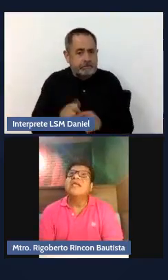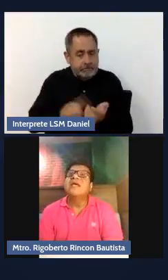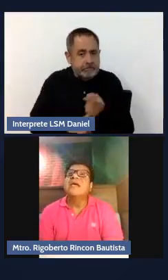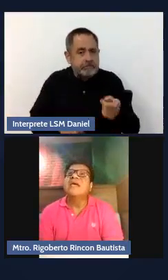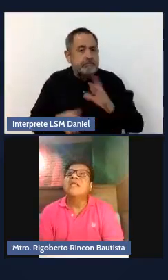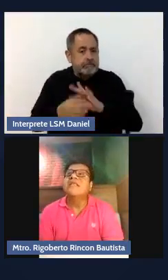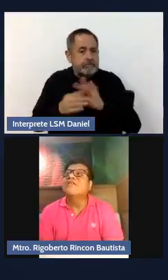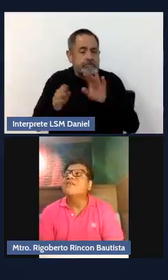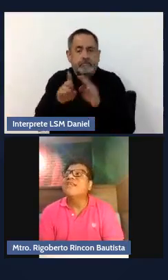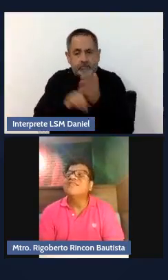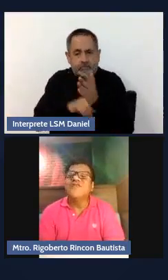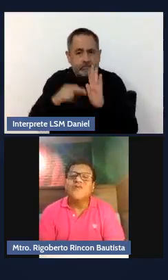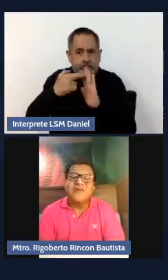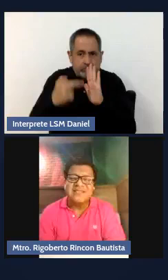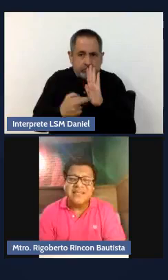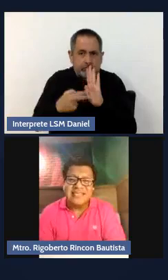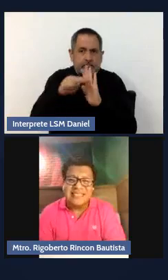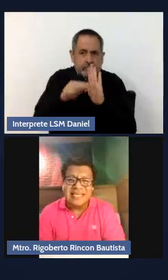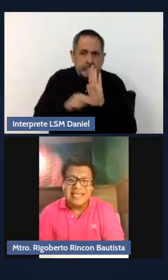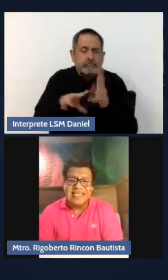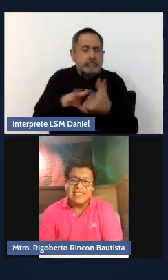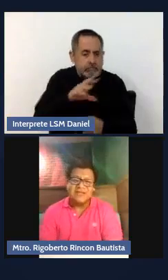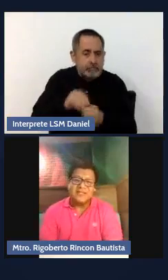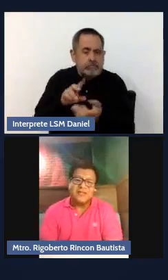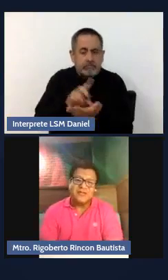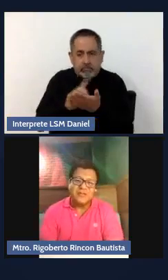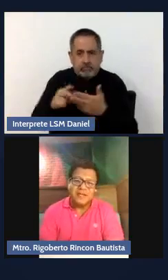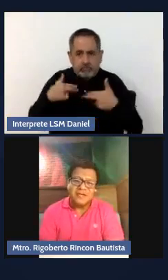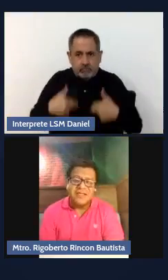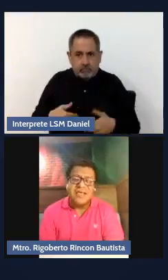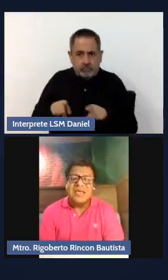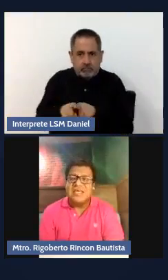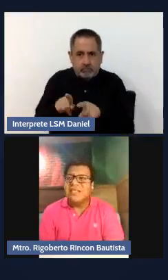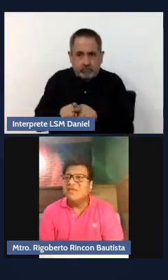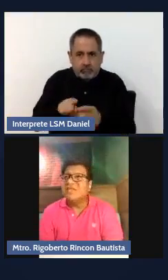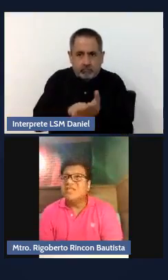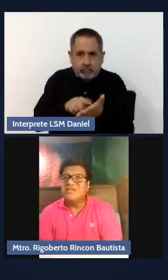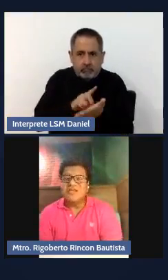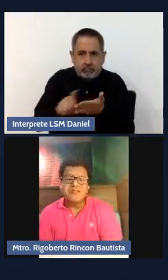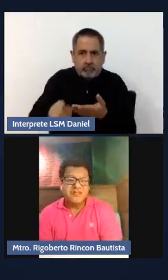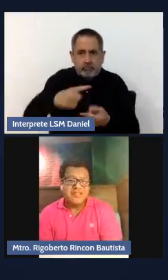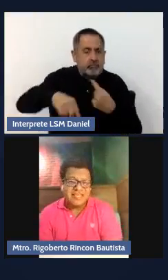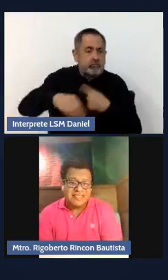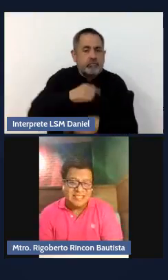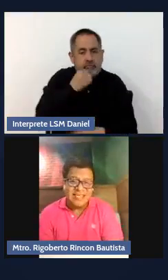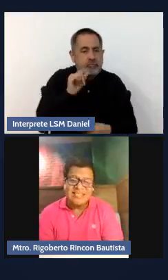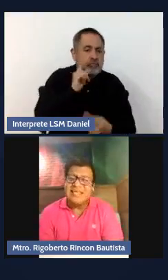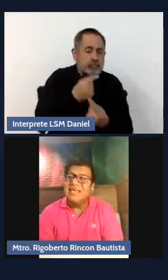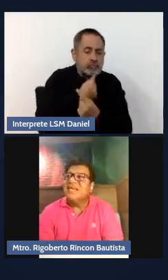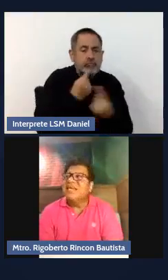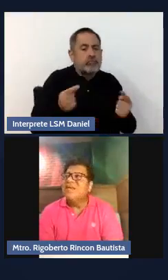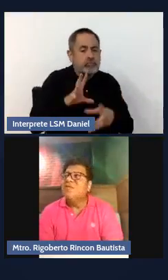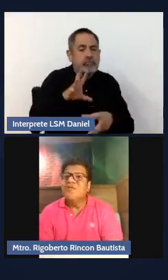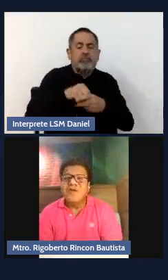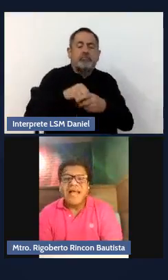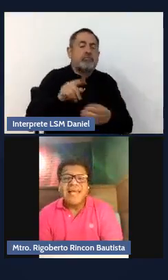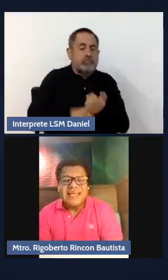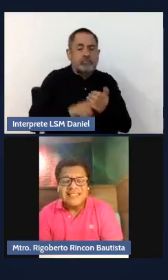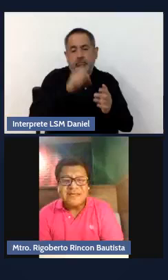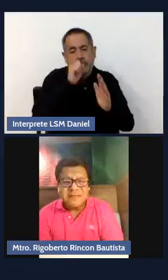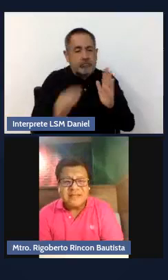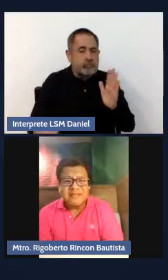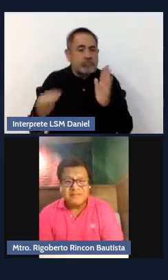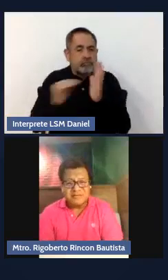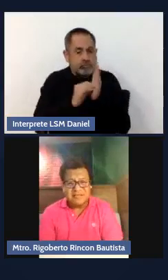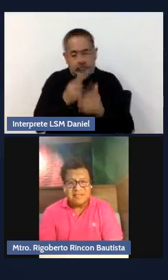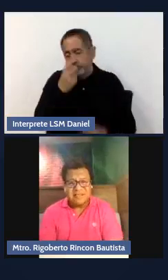Dentro de las normas, las reglas de los derechos humanos y el de los derechos de los niños y las niñas, involucra esta parte importante